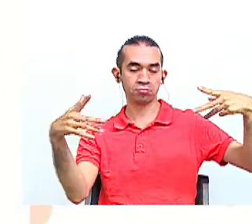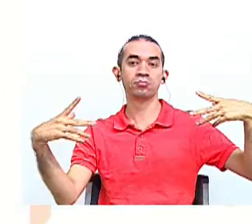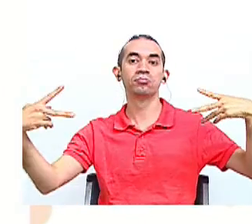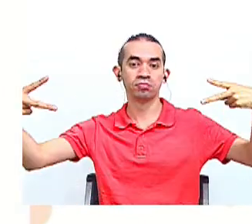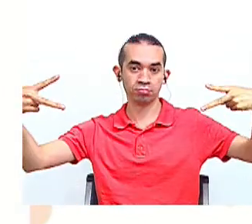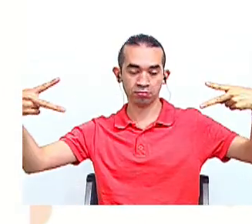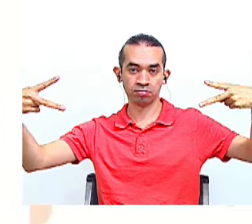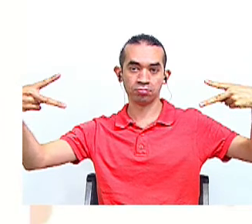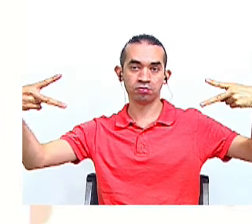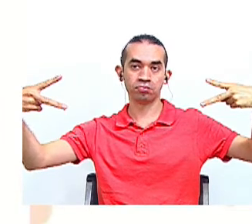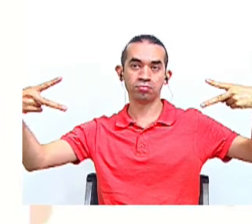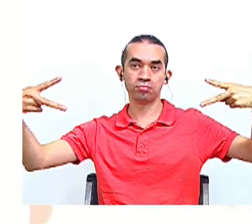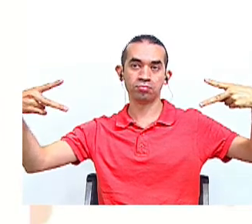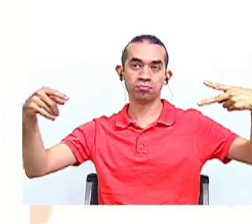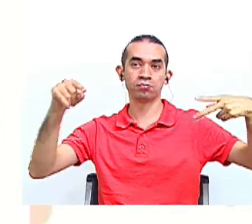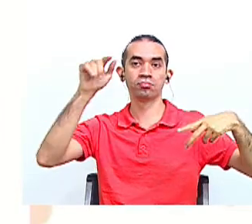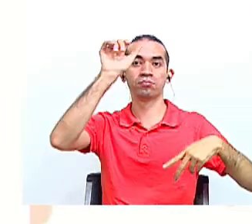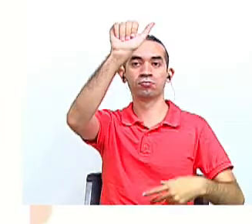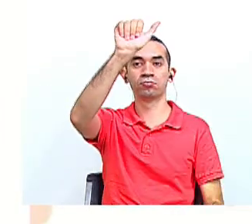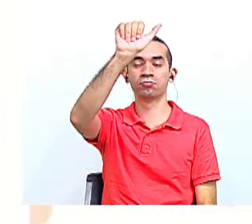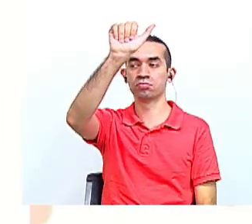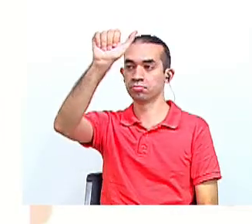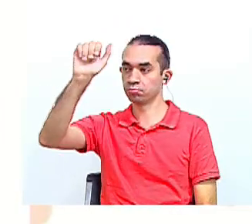ángulo ABC